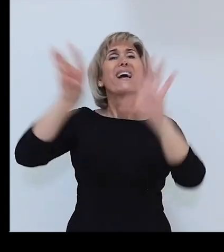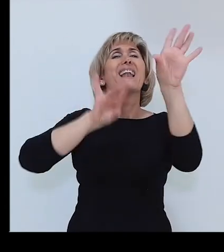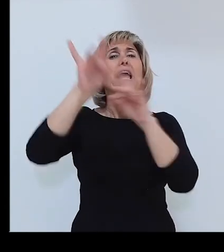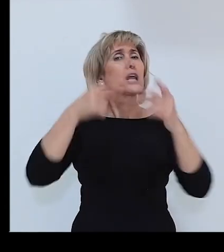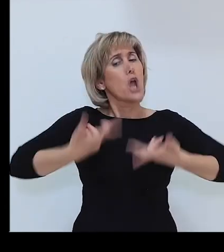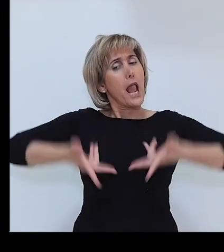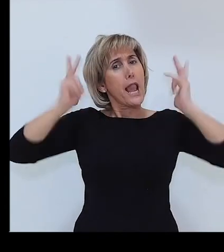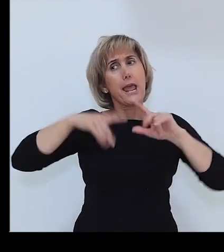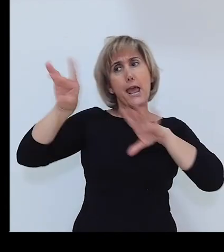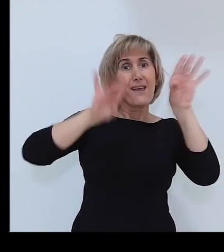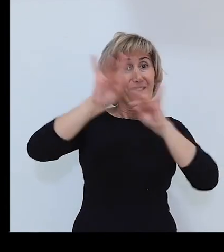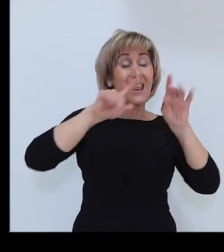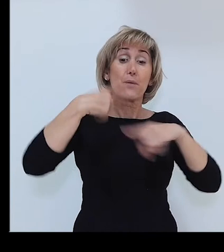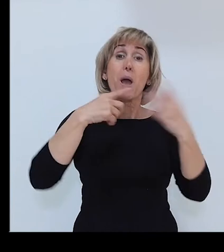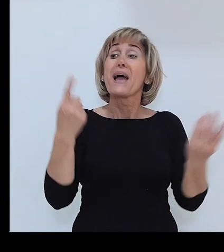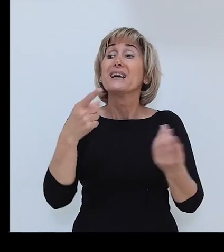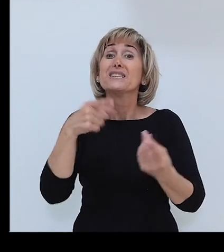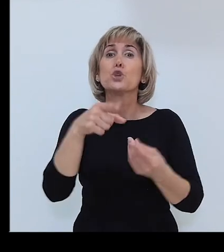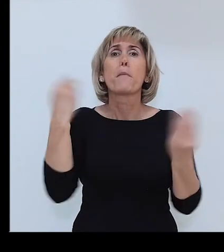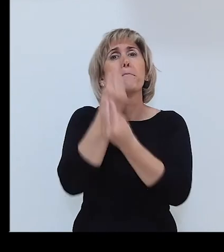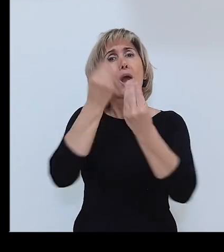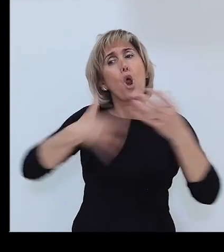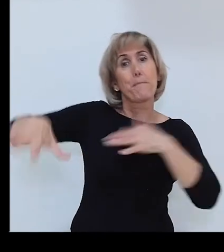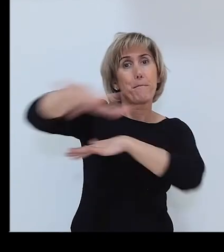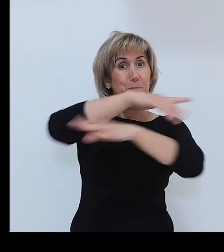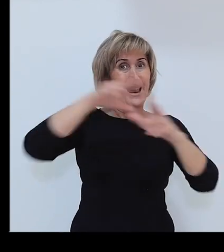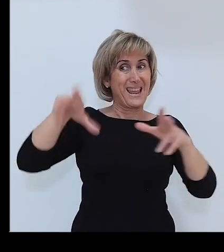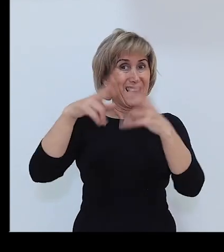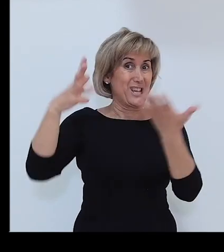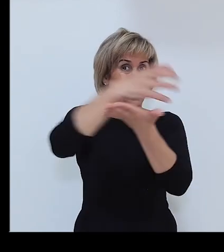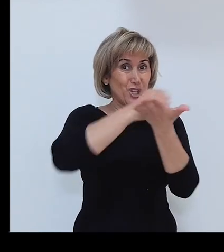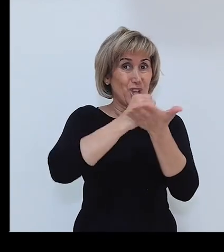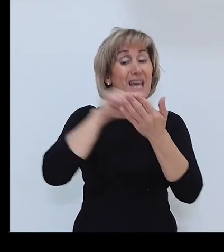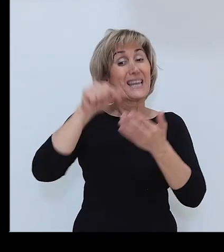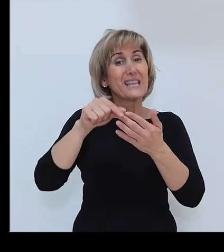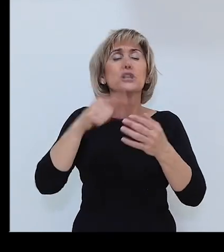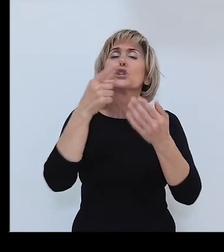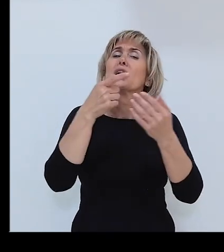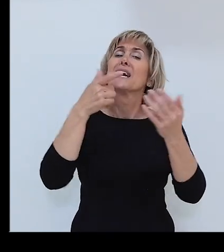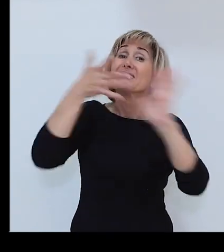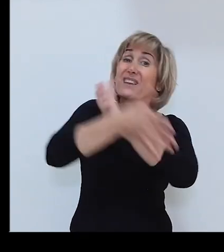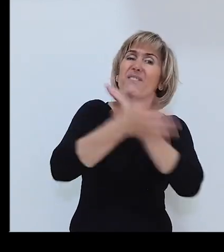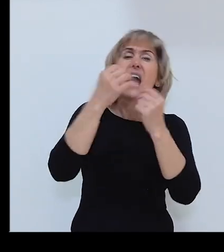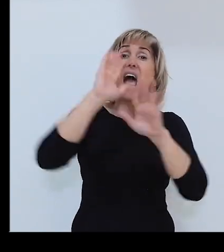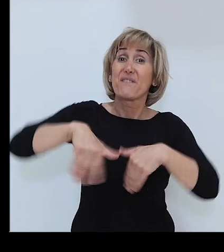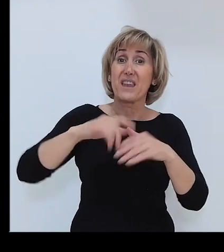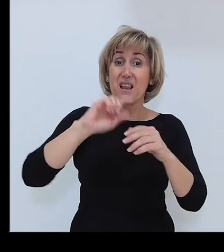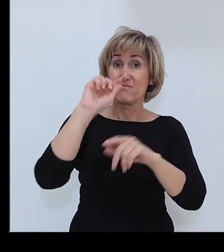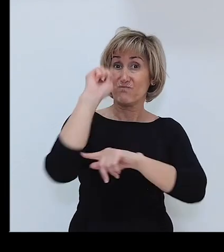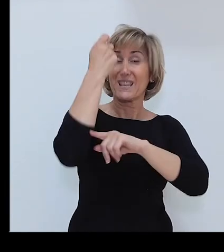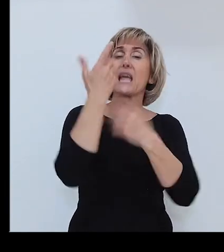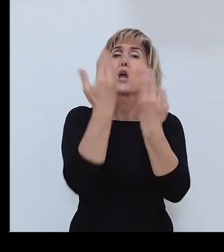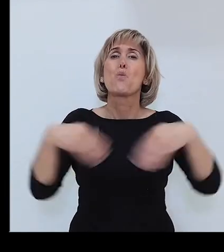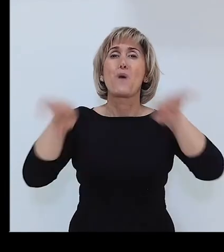la sociedad en general. Educar para elegir libremente y que todo eso se haga en beneficio de la comunidad. Y eso será la forma